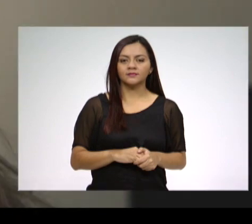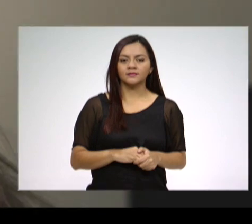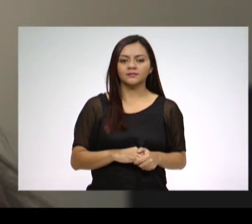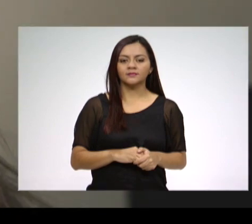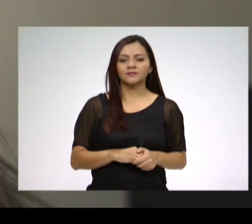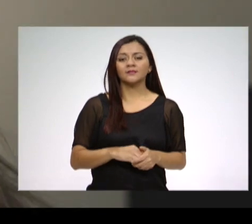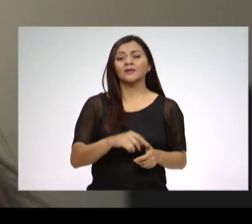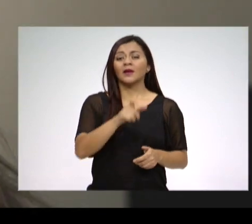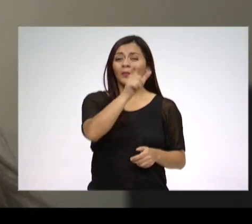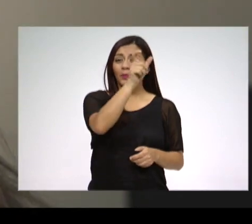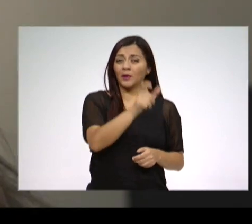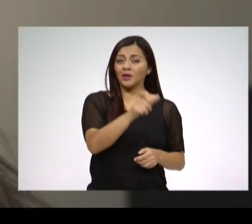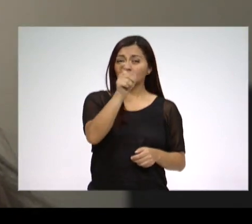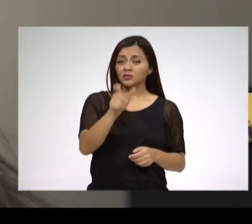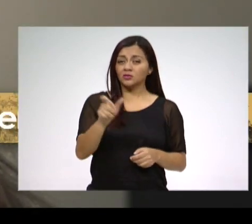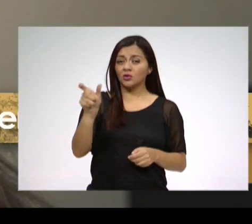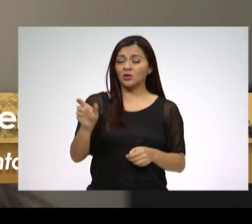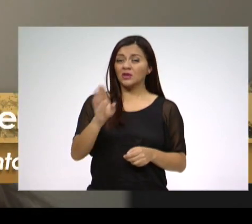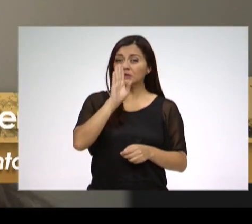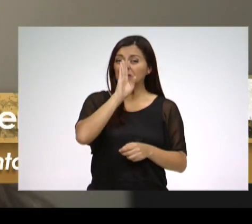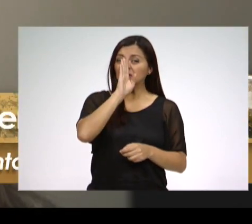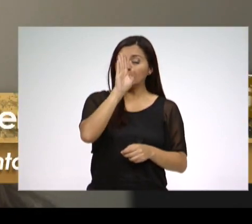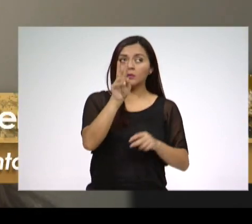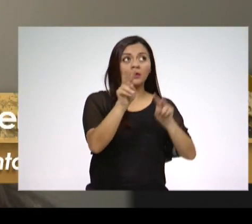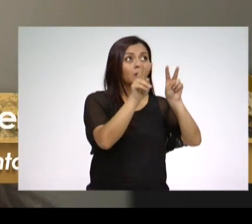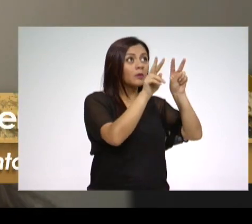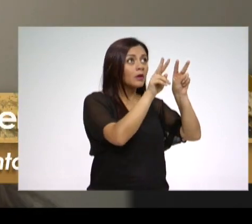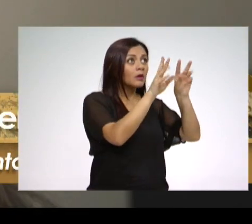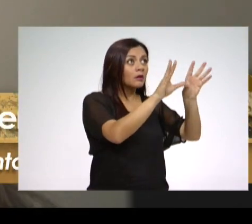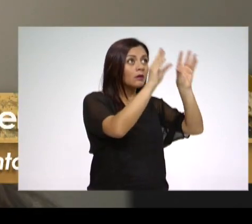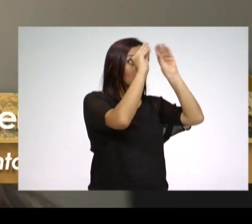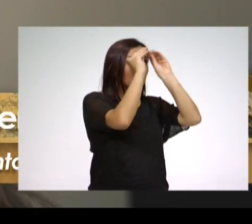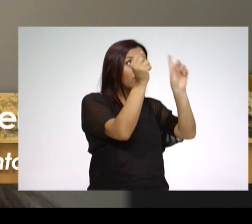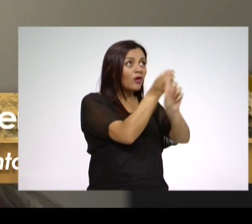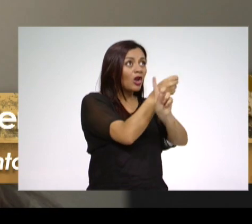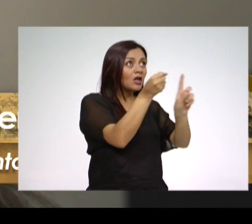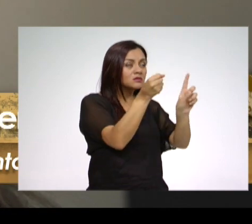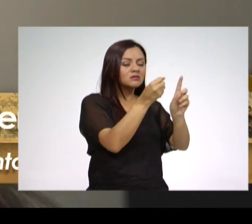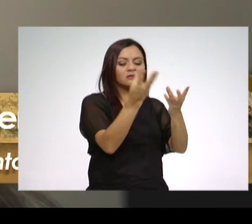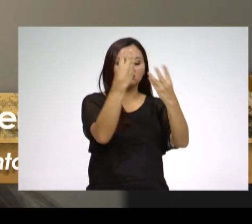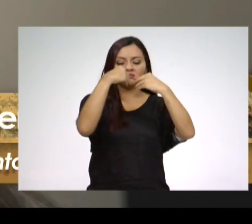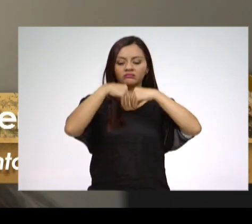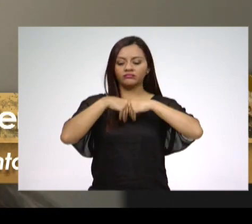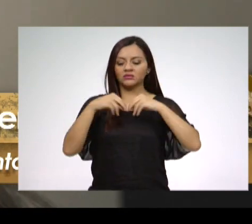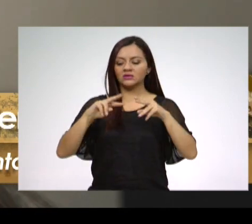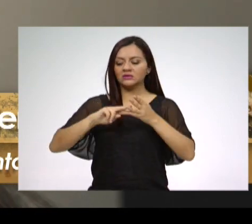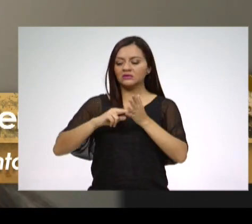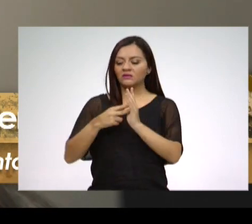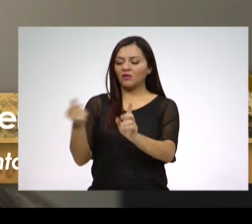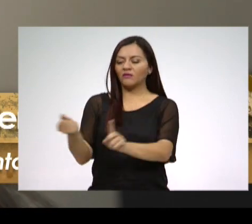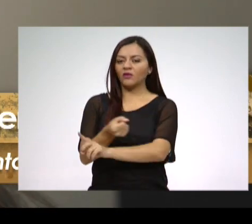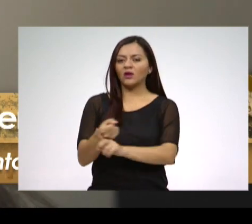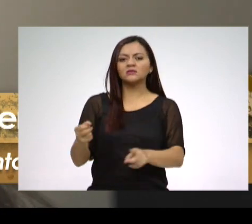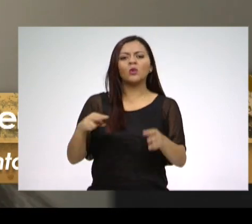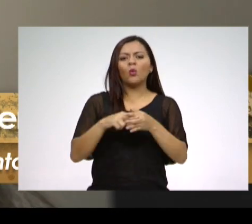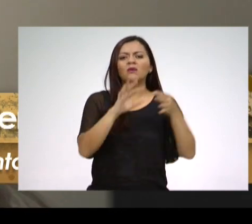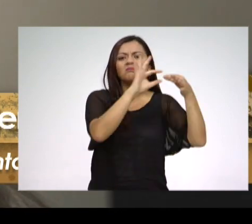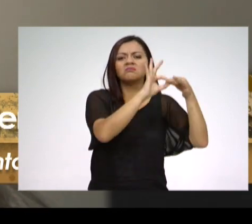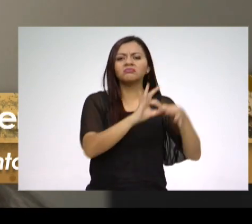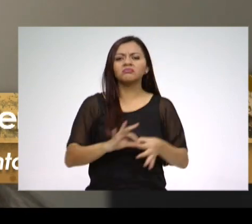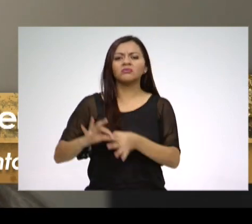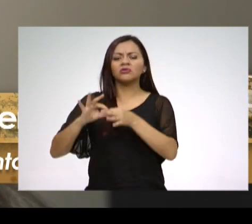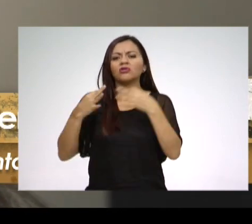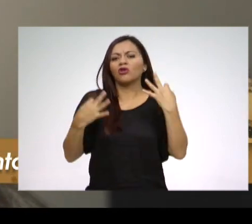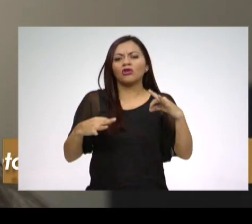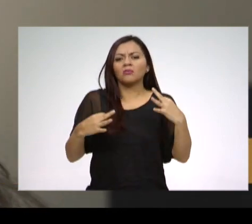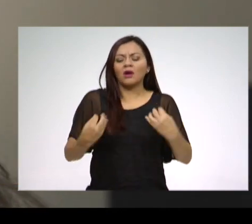La persona que mira violencia aprende a ser violento y resulta que no es una novedad para él ser violento, sino que ya le